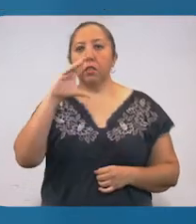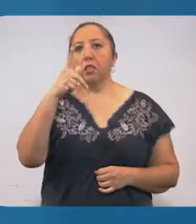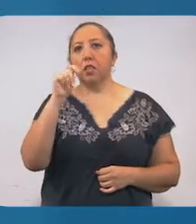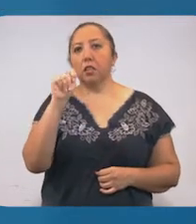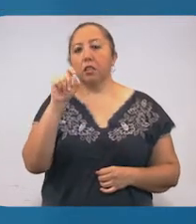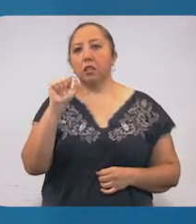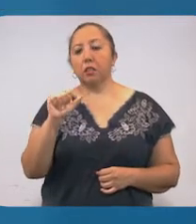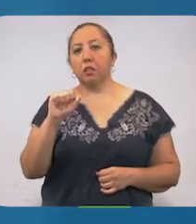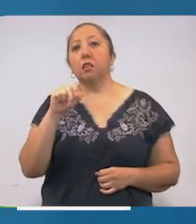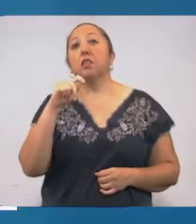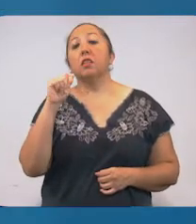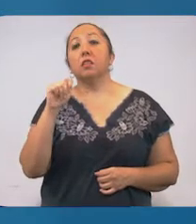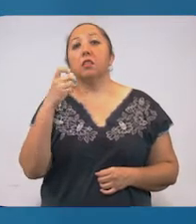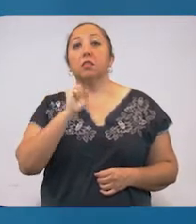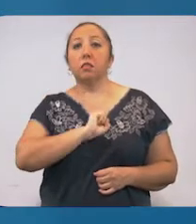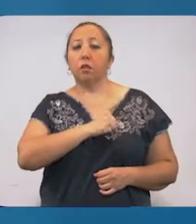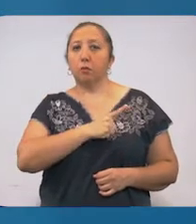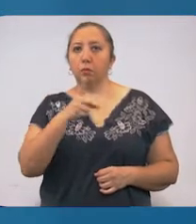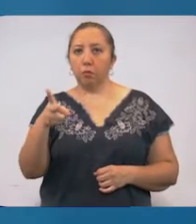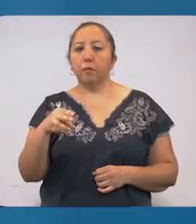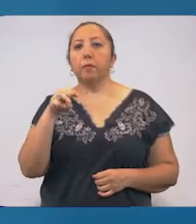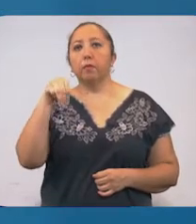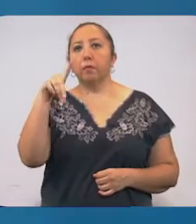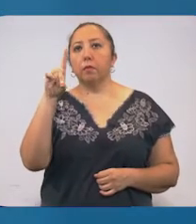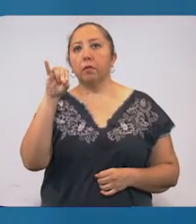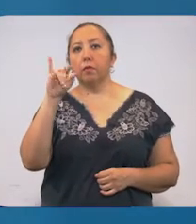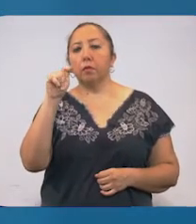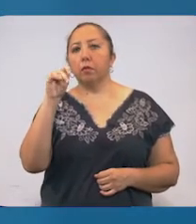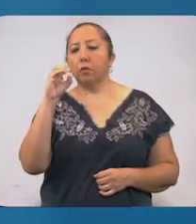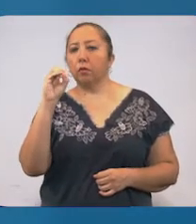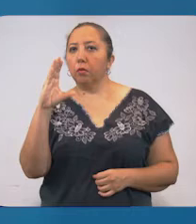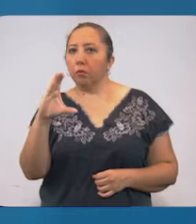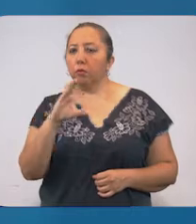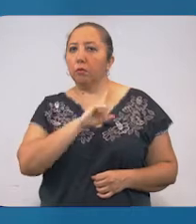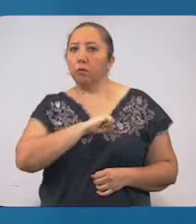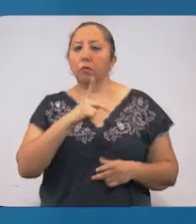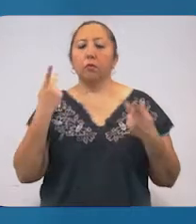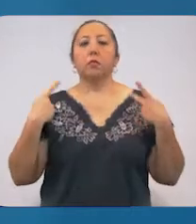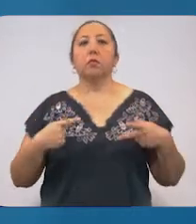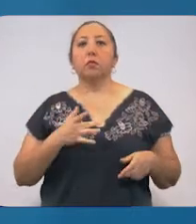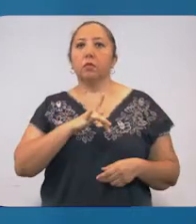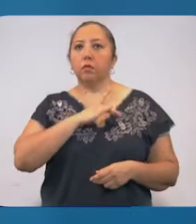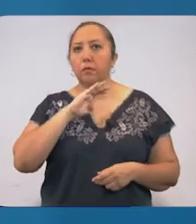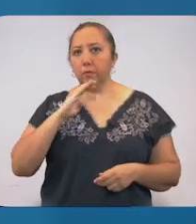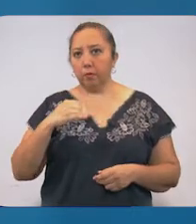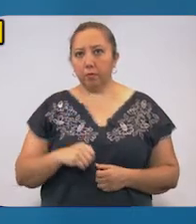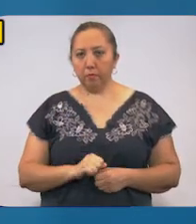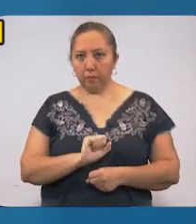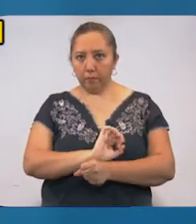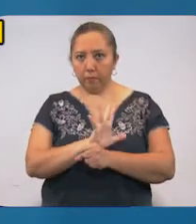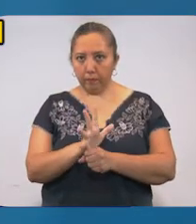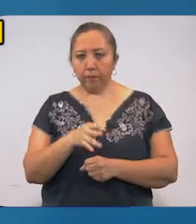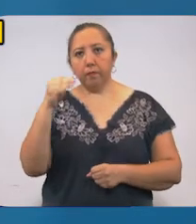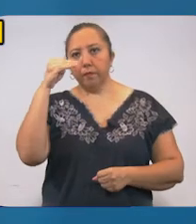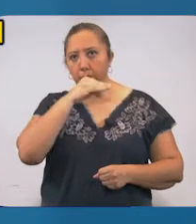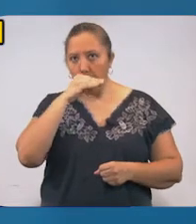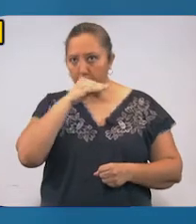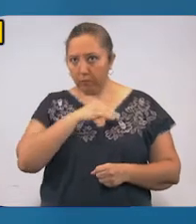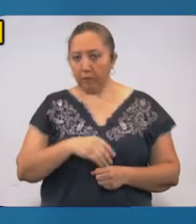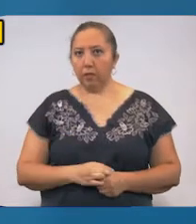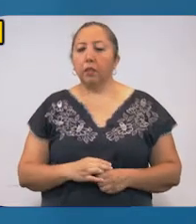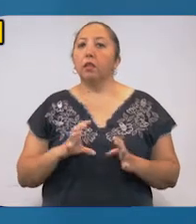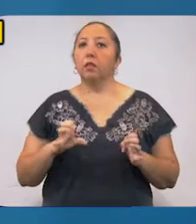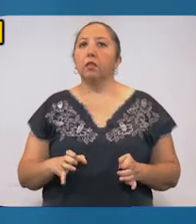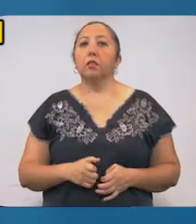la aplicación meditó que está diseñada para uso único y exclusivo de quienes presentan síntomas de coronavirus es gratis y se